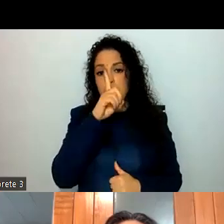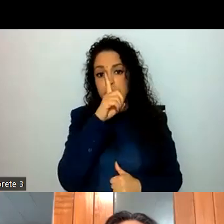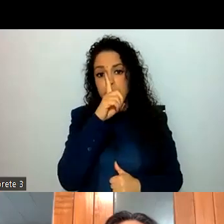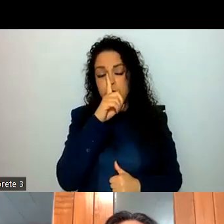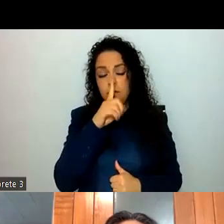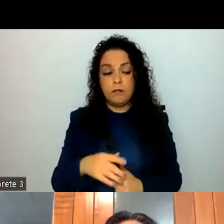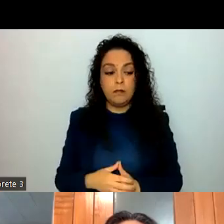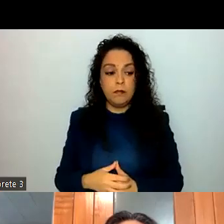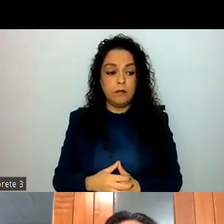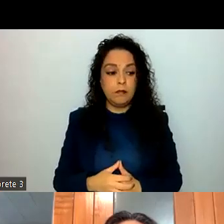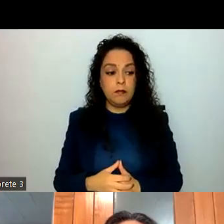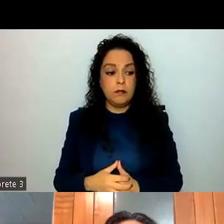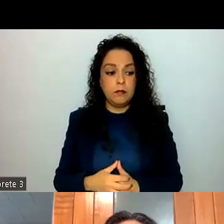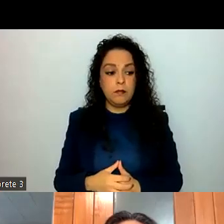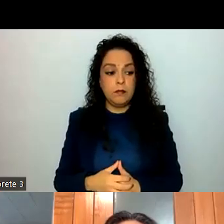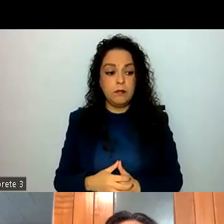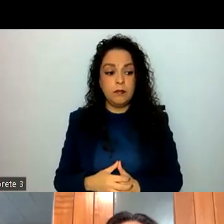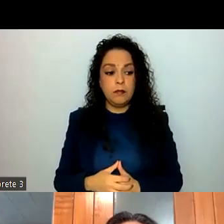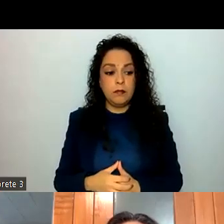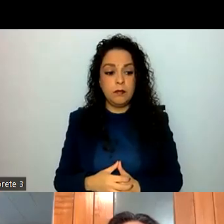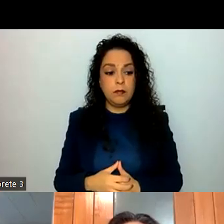Diputada María Guadalupe Chávez Contreras.